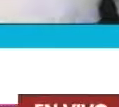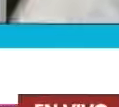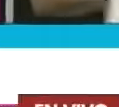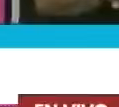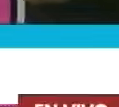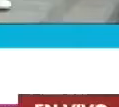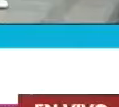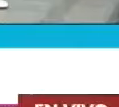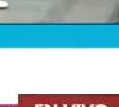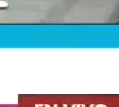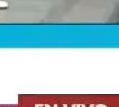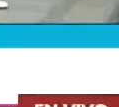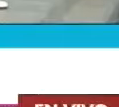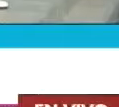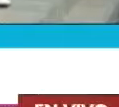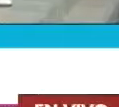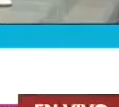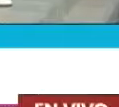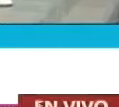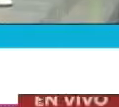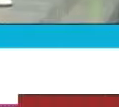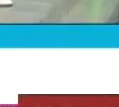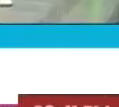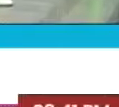el 28 votamos todito.